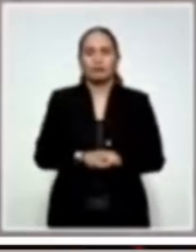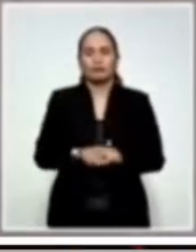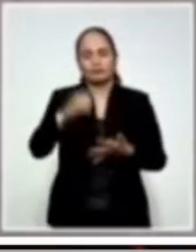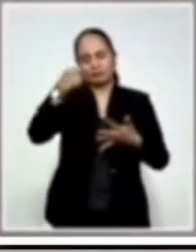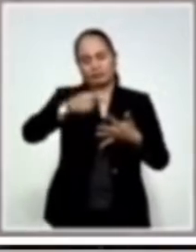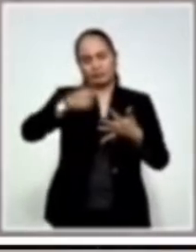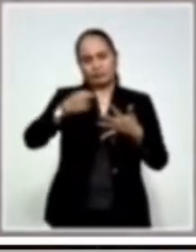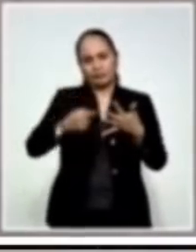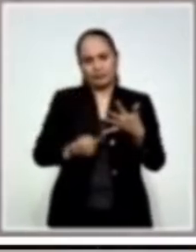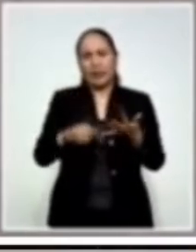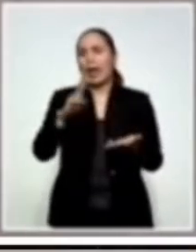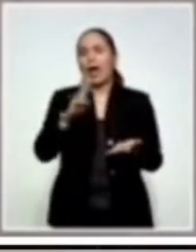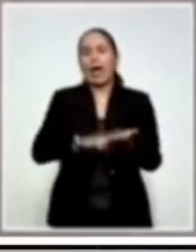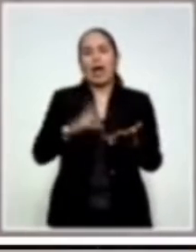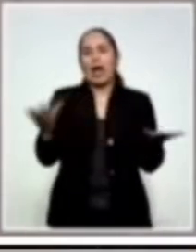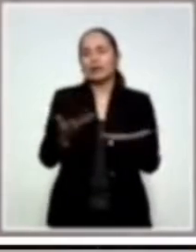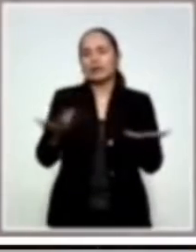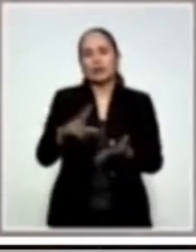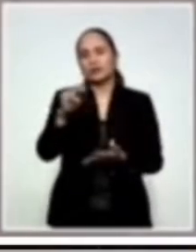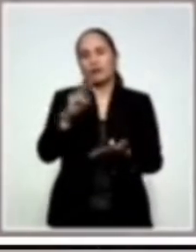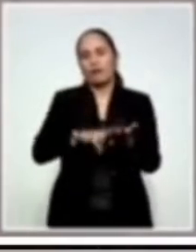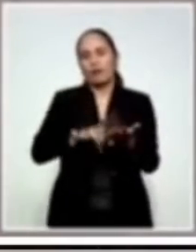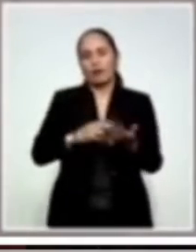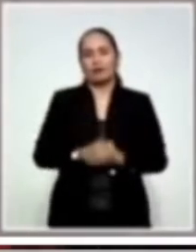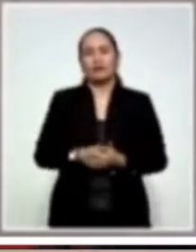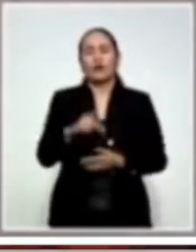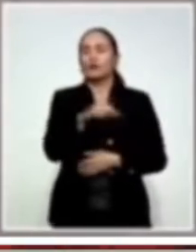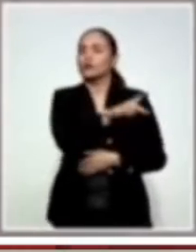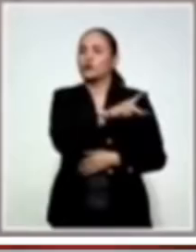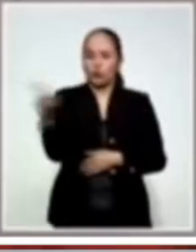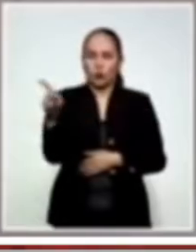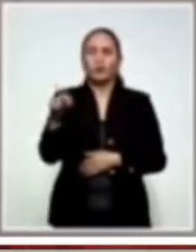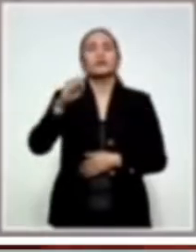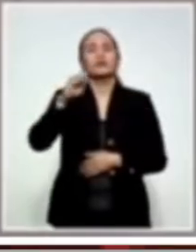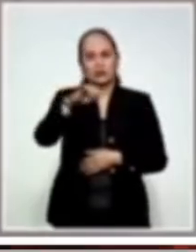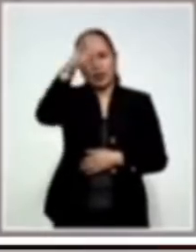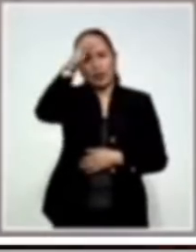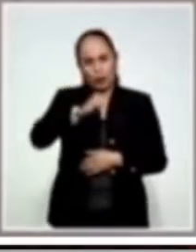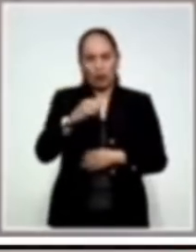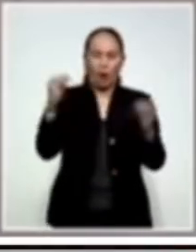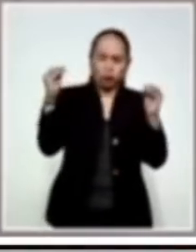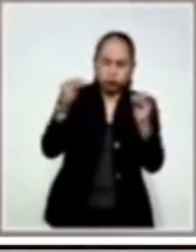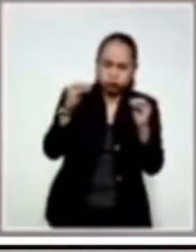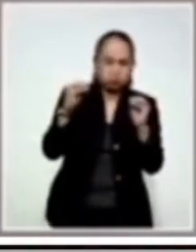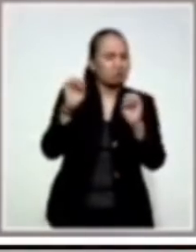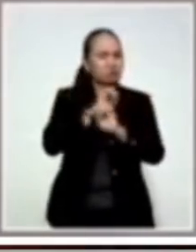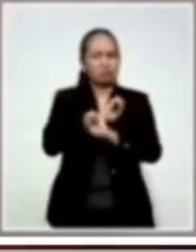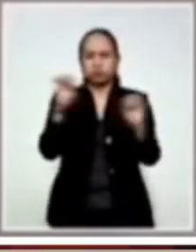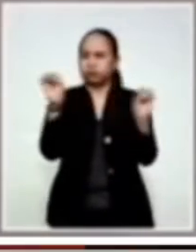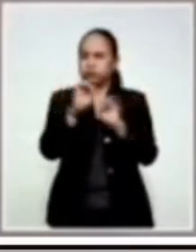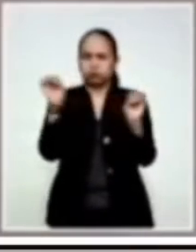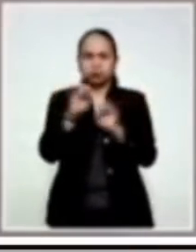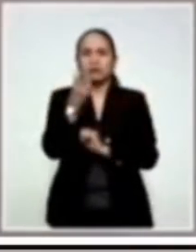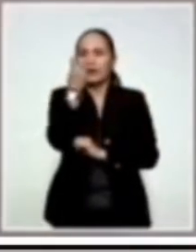se desestima la acción se votaron de manera unánime y sin discusión. Esa es